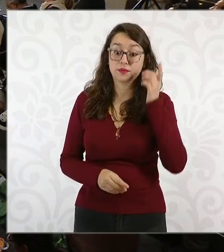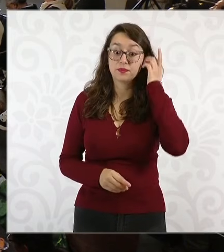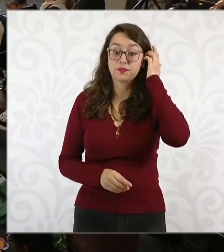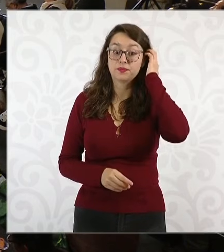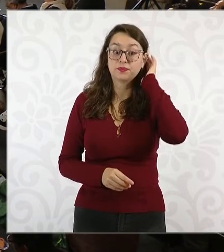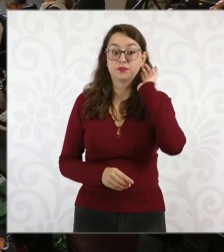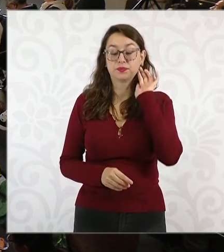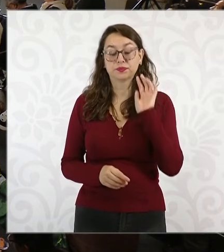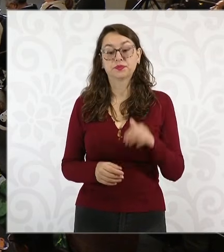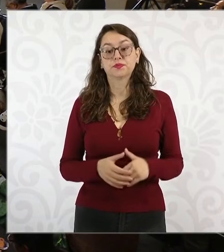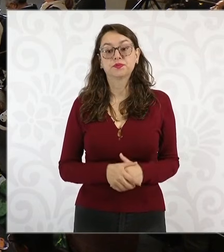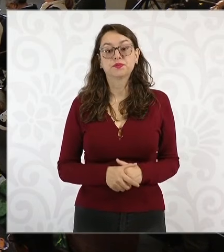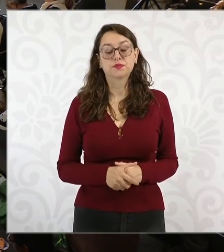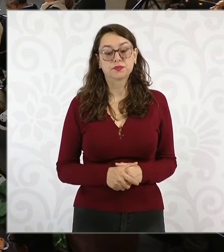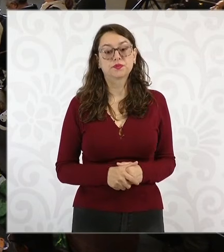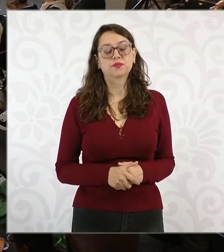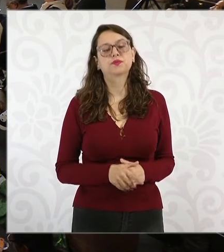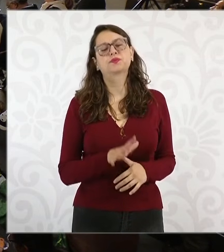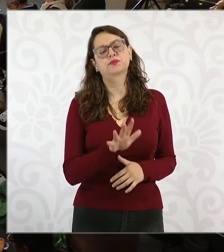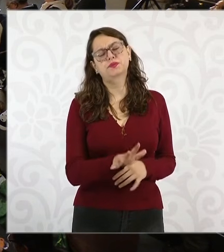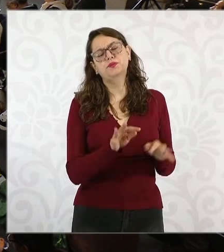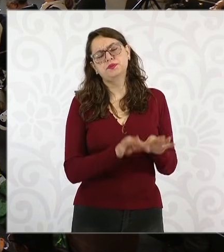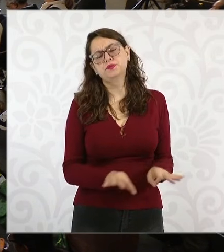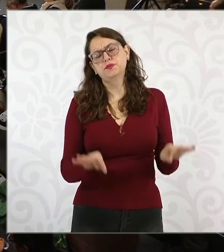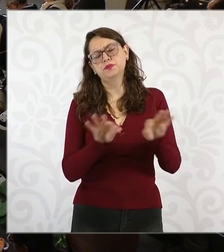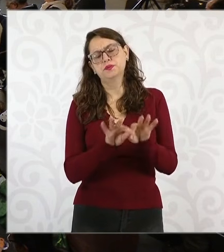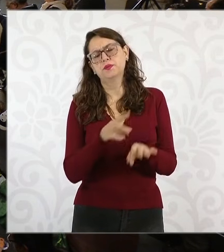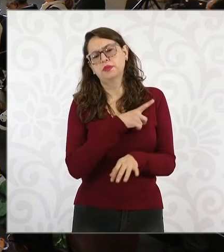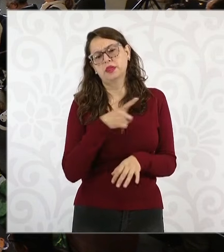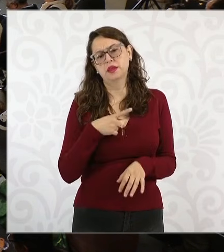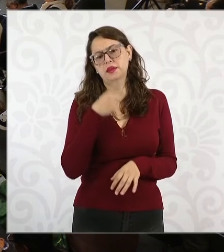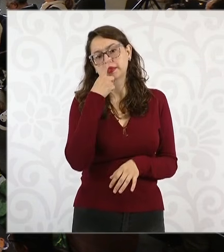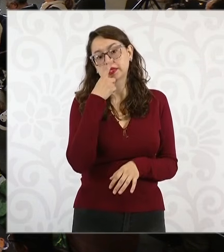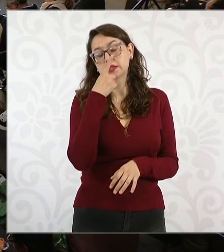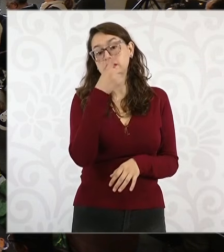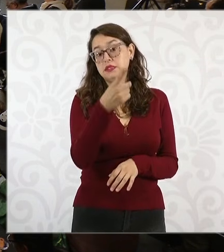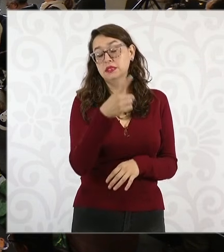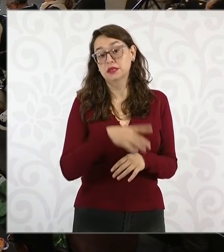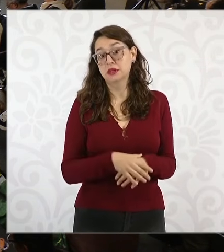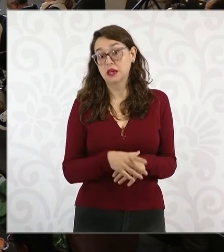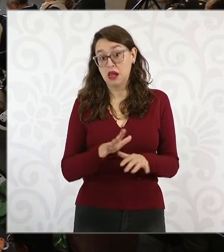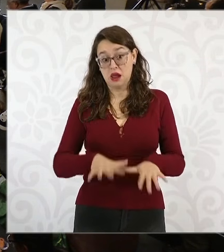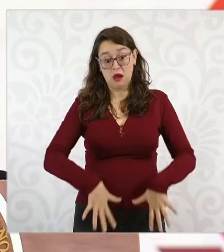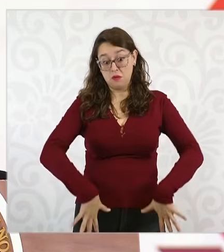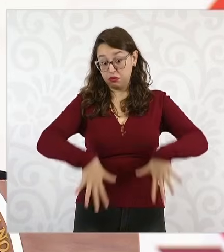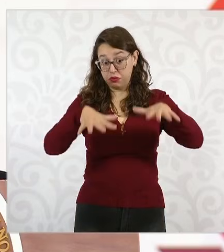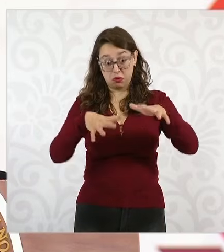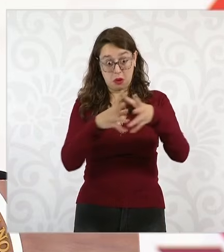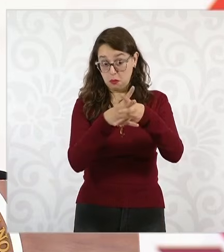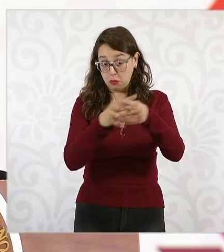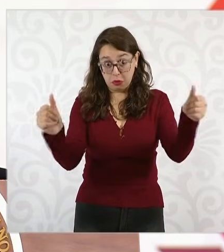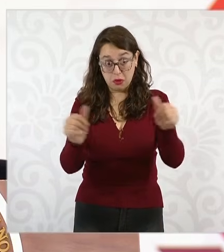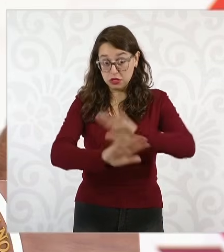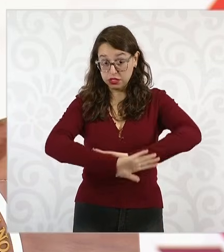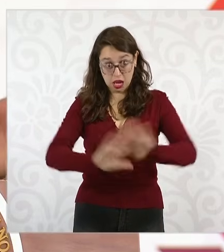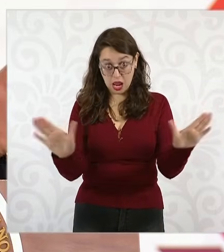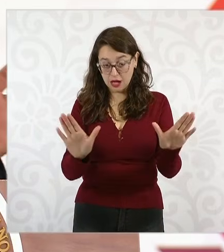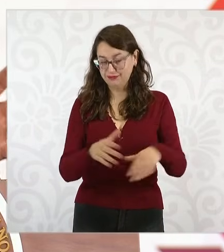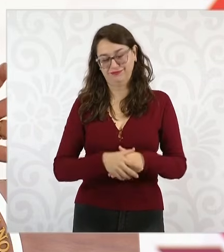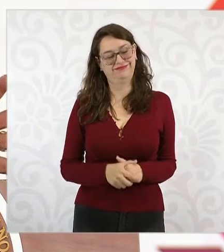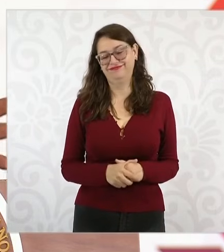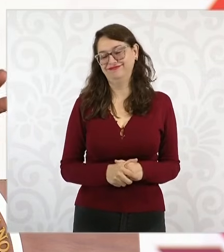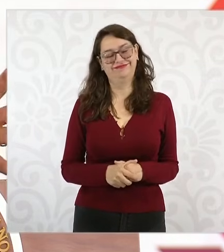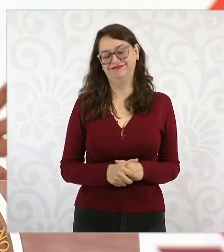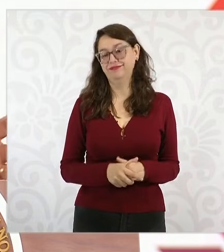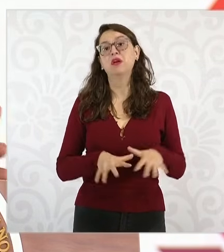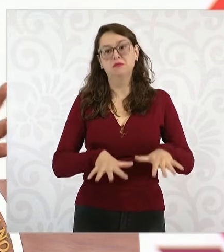Sí, es importante destacar que estas obras lo que nos ayudan es a mitigar los riesgos de inundación y que cuando se